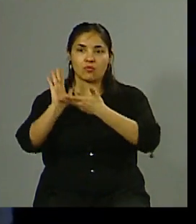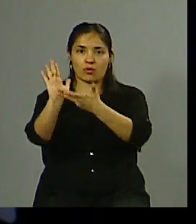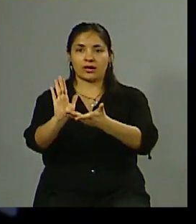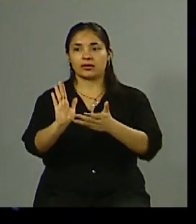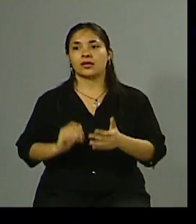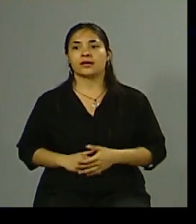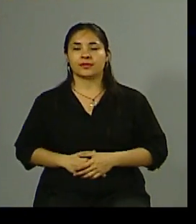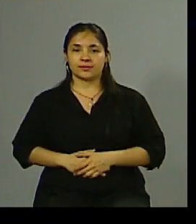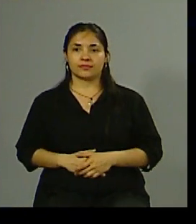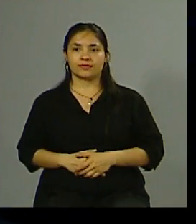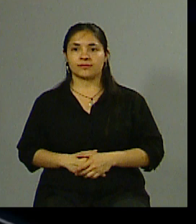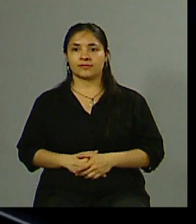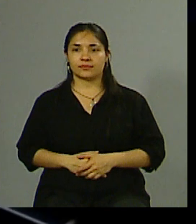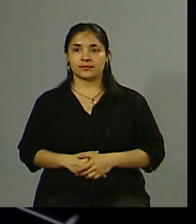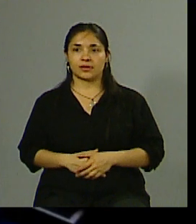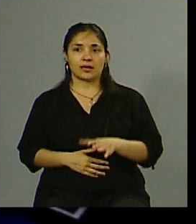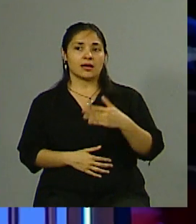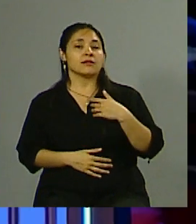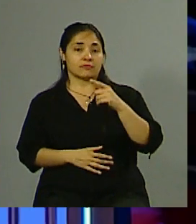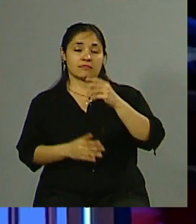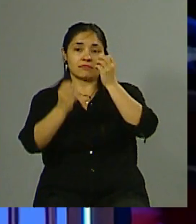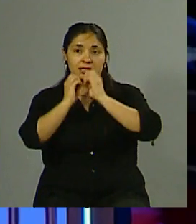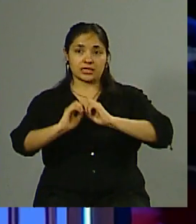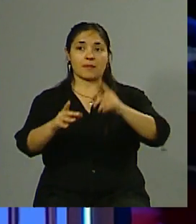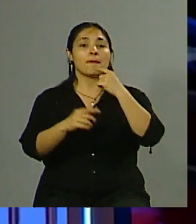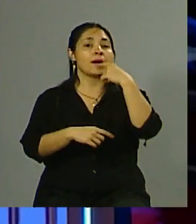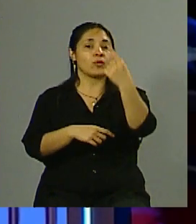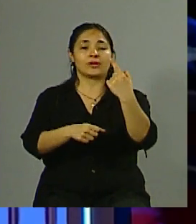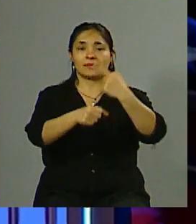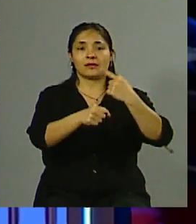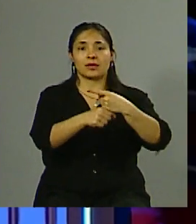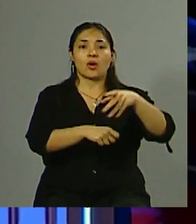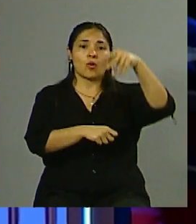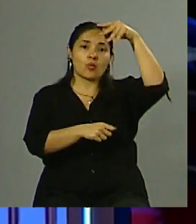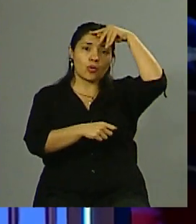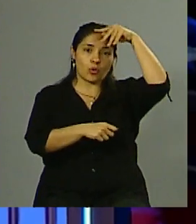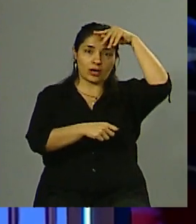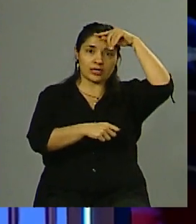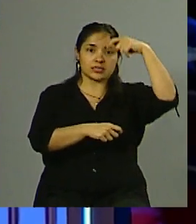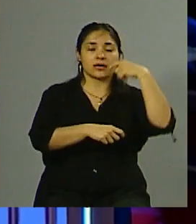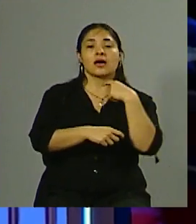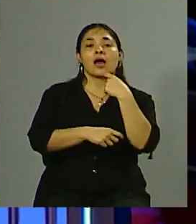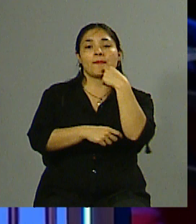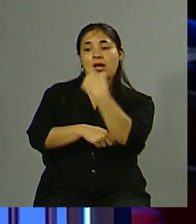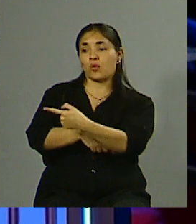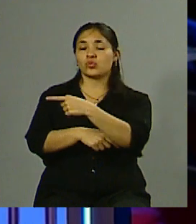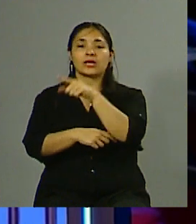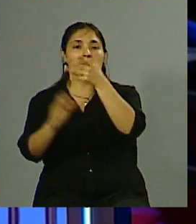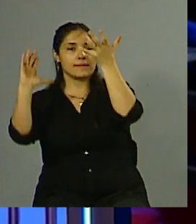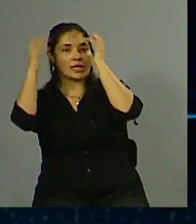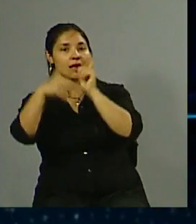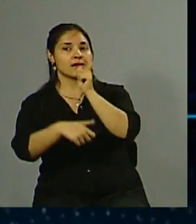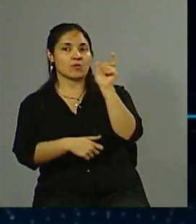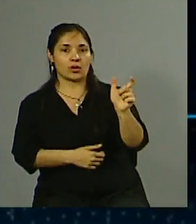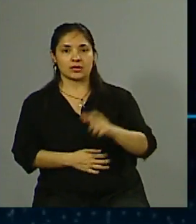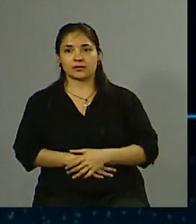Por ustedes mismos. Comenzamos entonces. La primera pregunta es de Patricia Bullrich. Quien debe responder es Javier Milei.